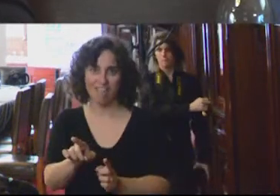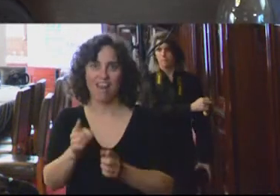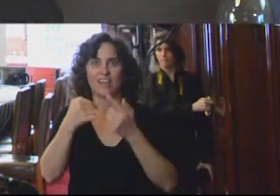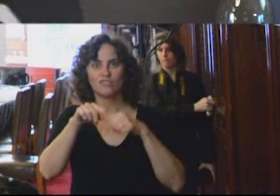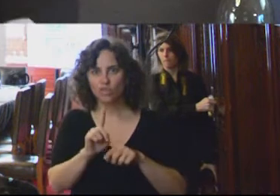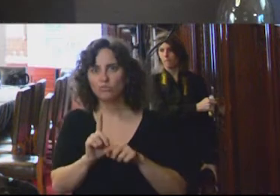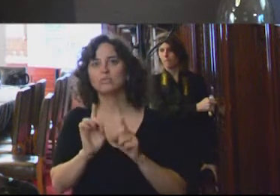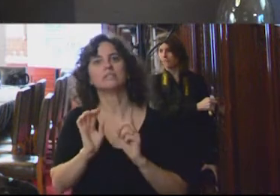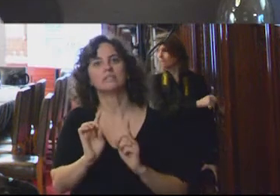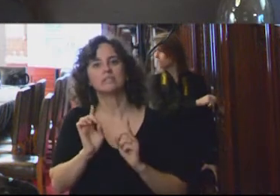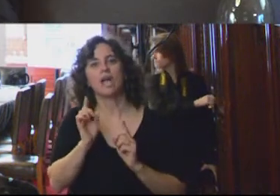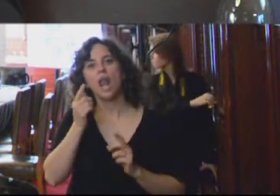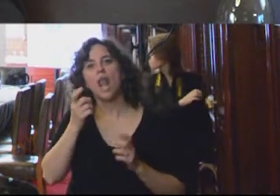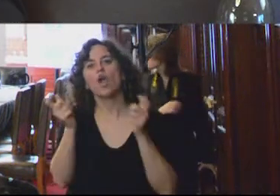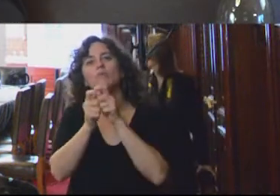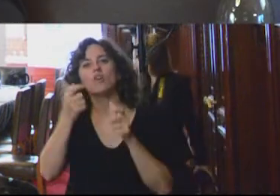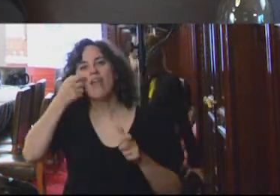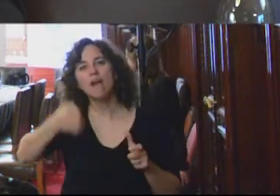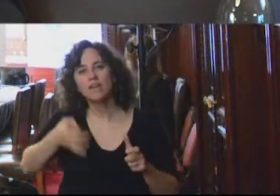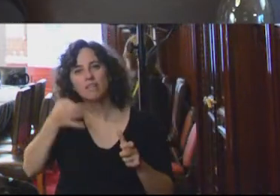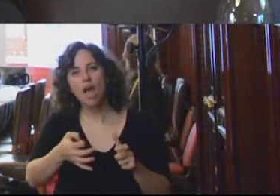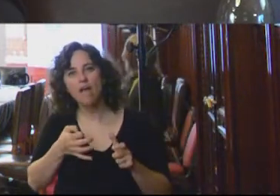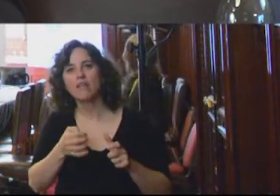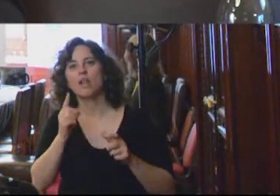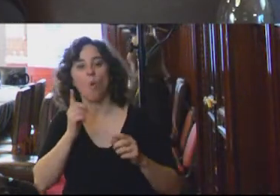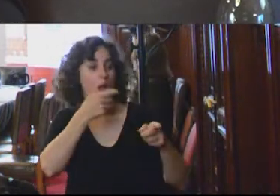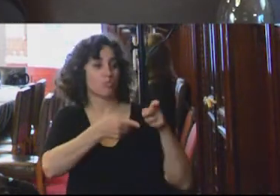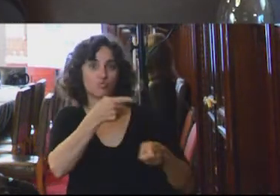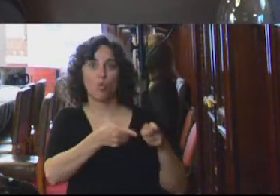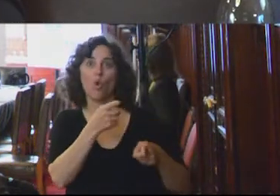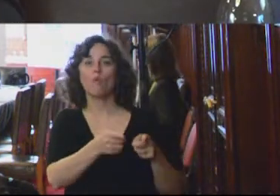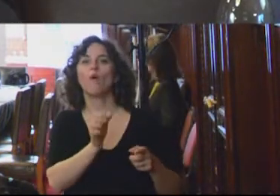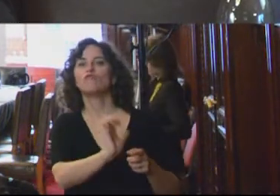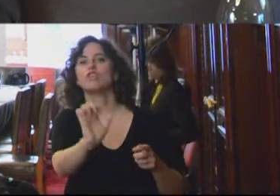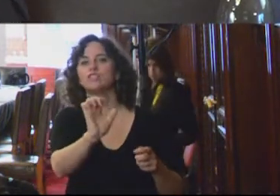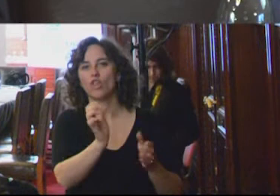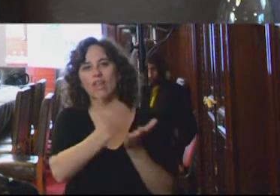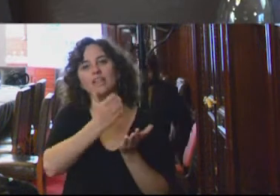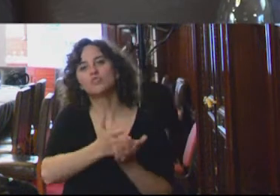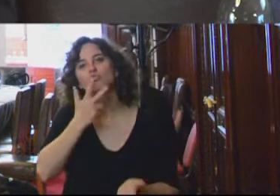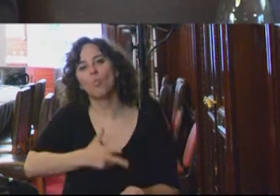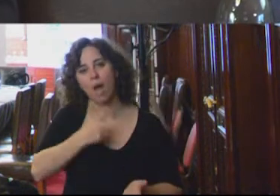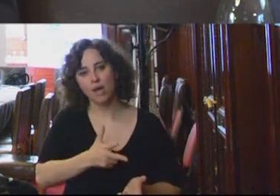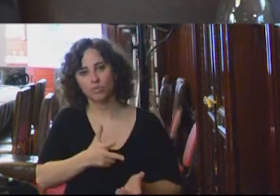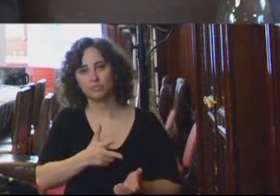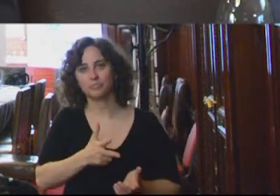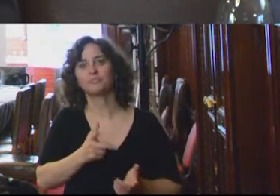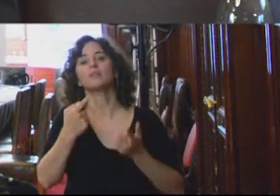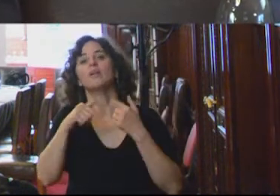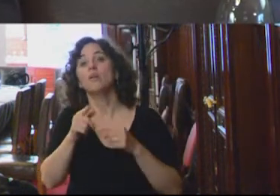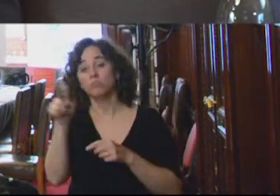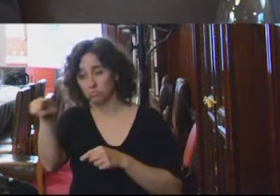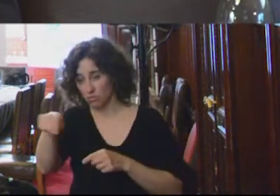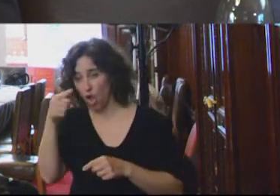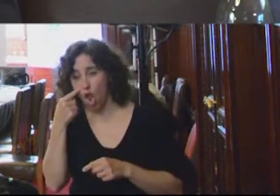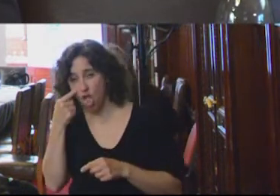Verdad acusó como un contumaz violador de derechos humanos en el país. Como ustedes conocen, desde junio